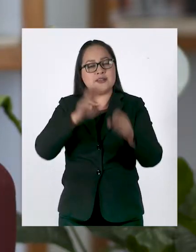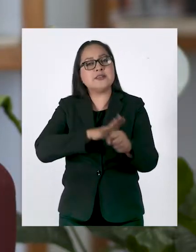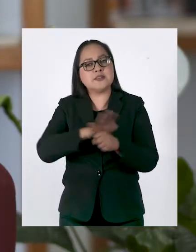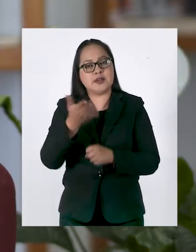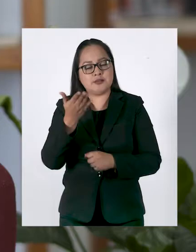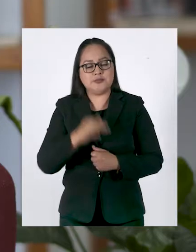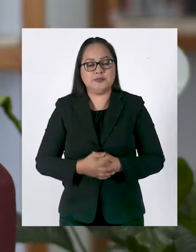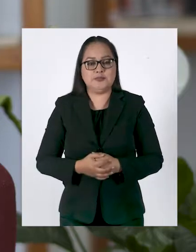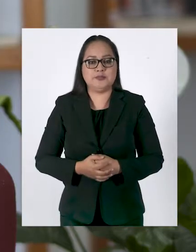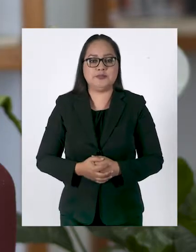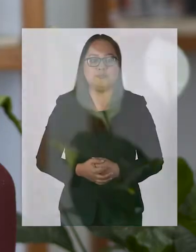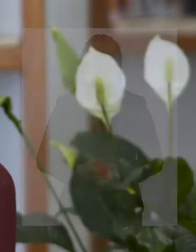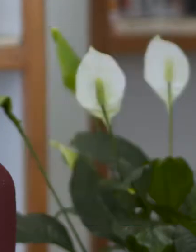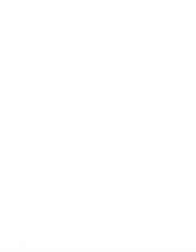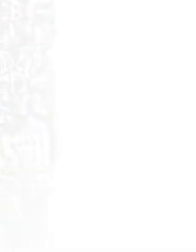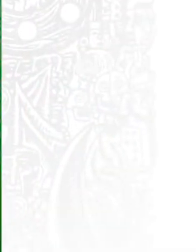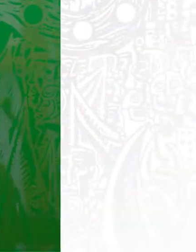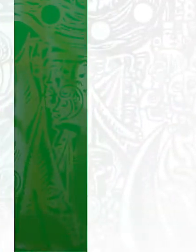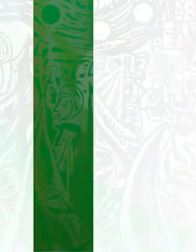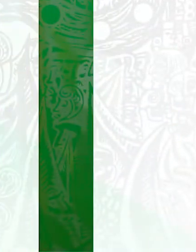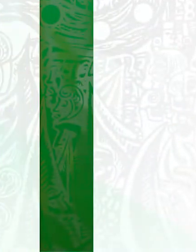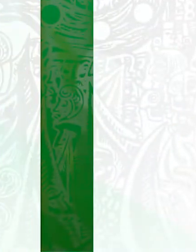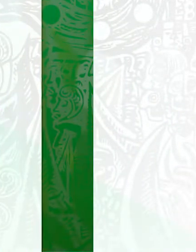de trabajo de su grupo parlamentario.